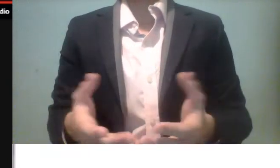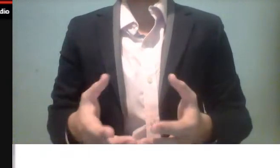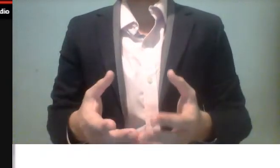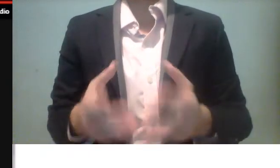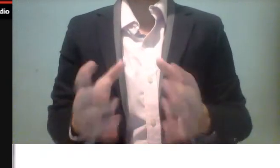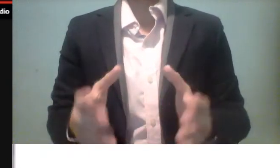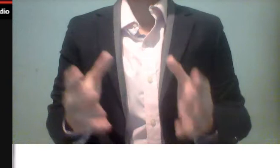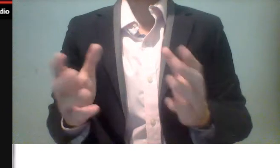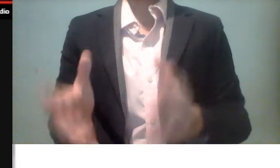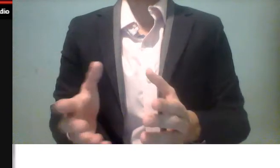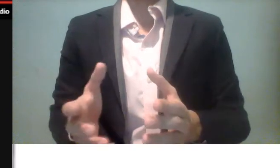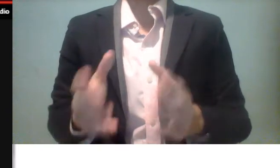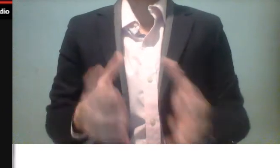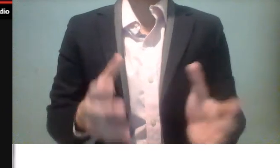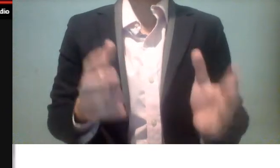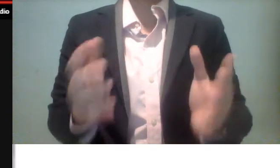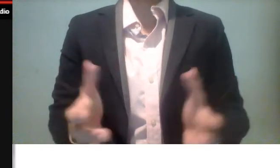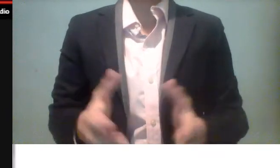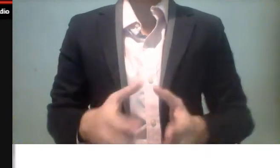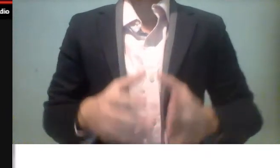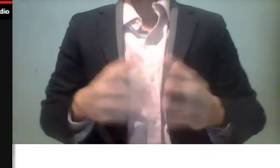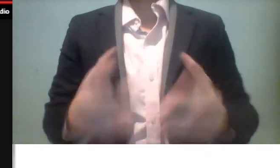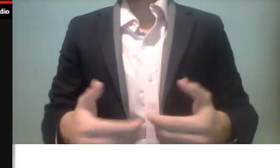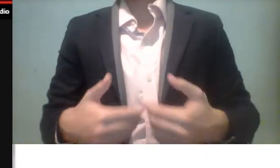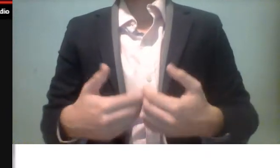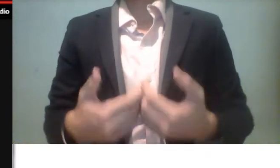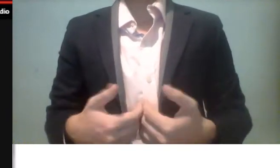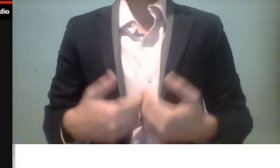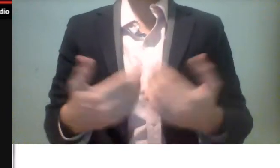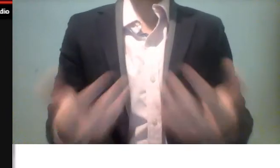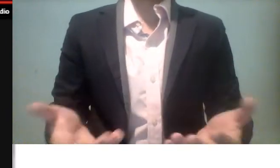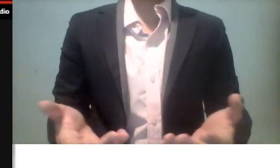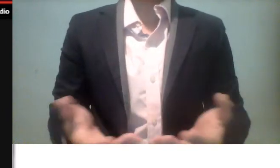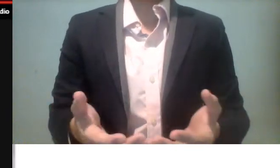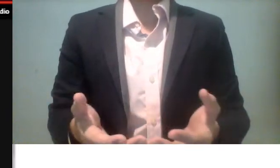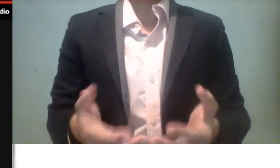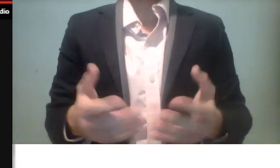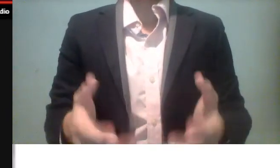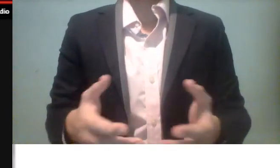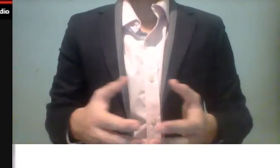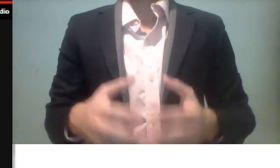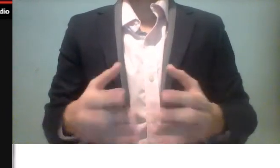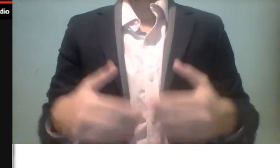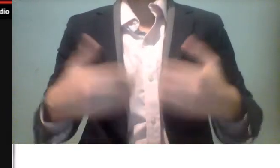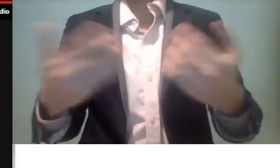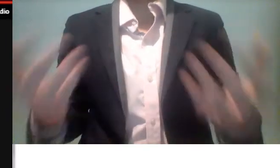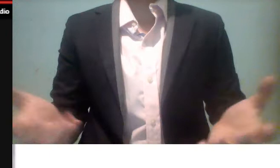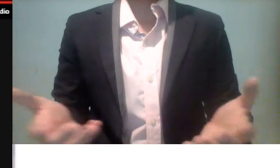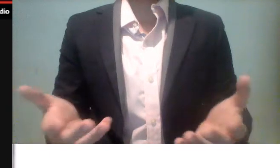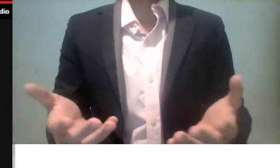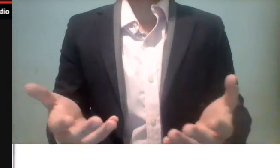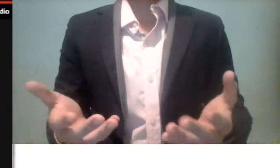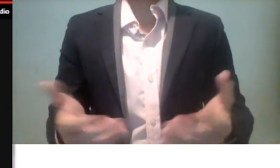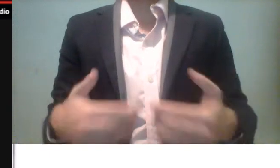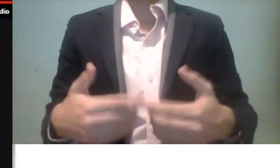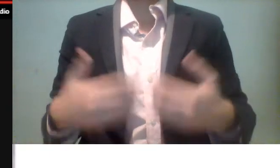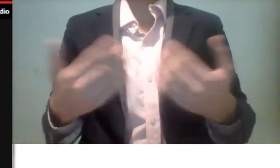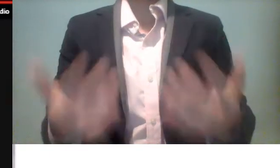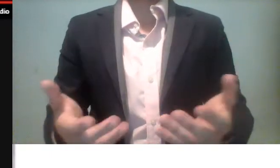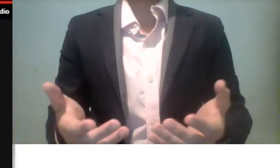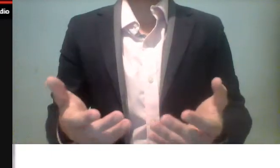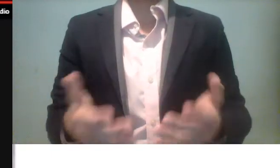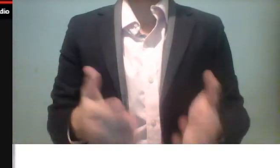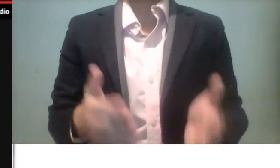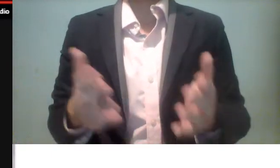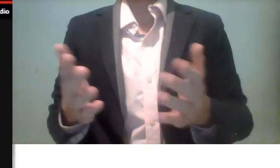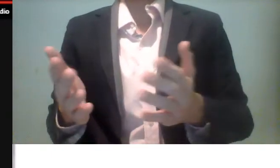involucradas en temas relacionados con actos de corrupción, que bueno, ya es algo bastante normal en el tema de pues qué tipo de cosas ocurren. No estoy